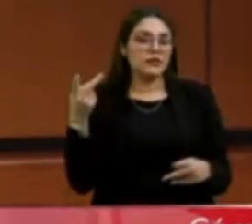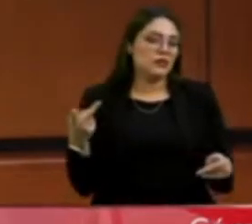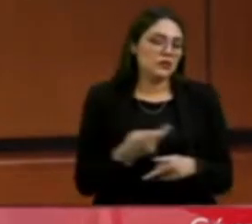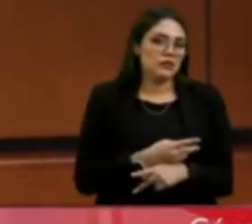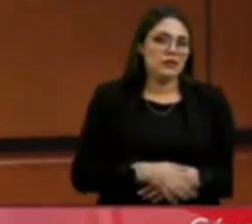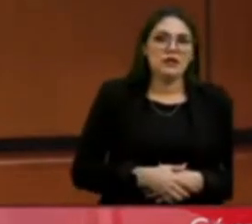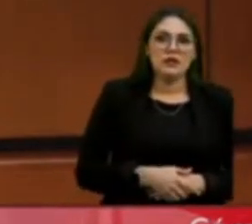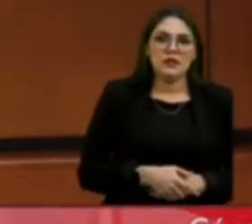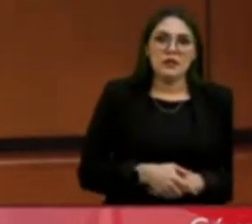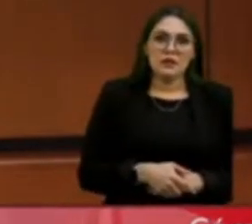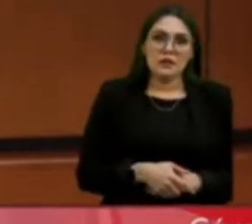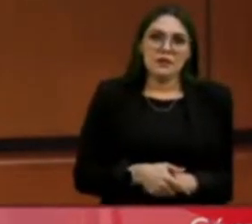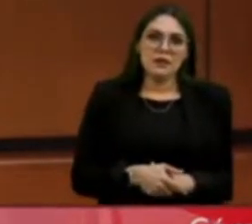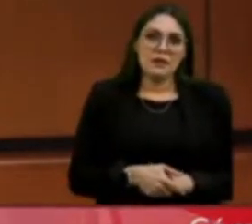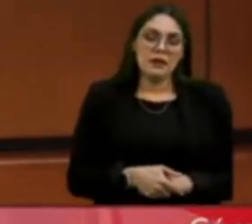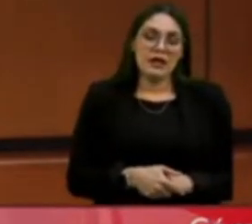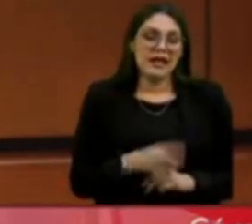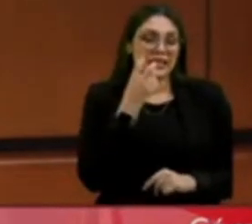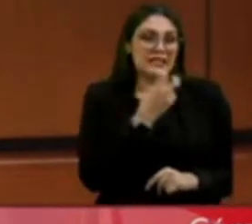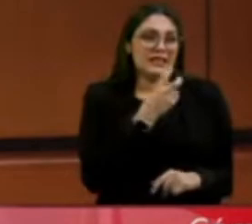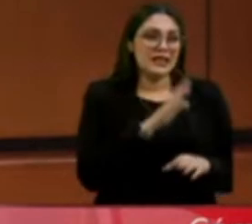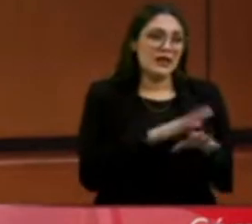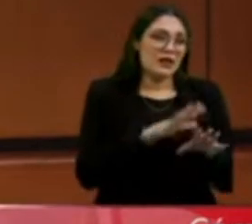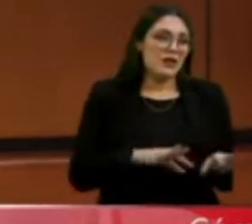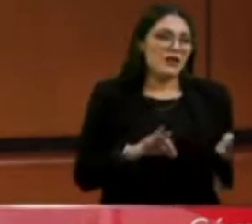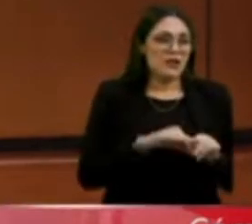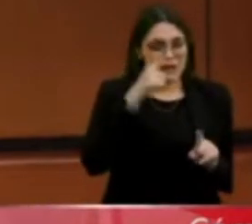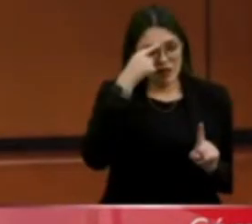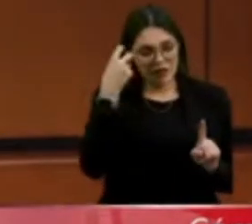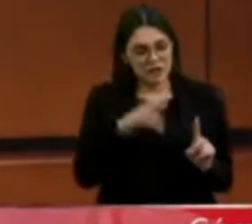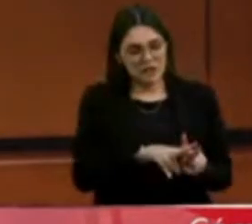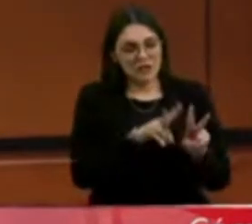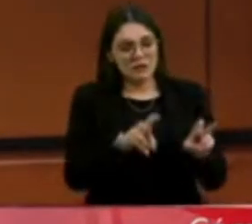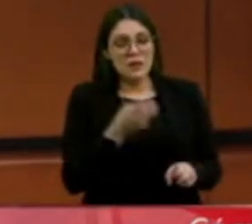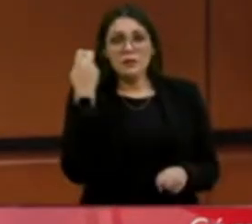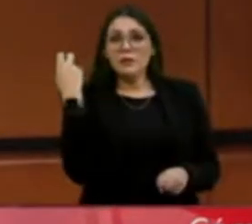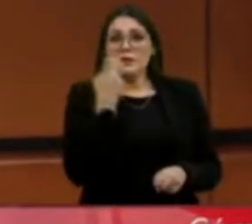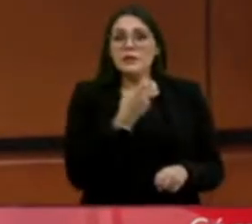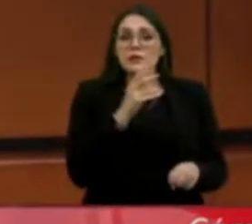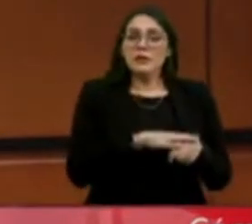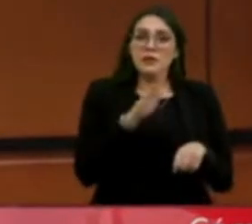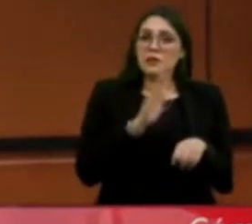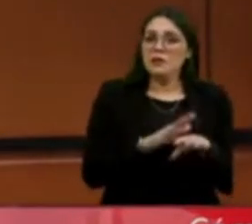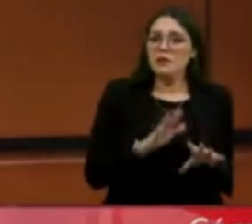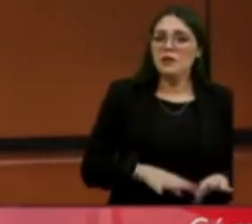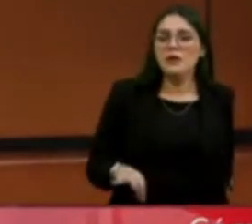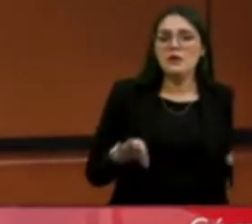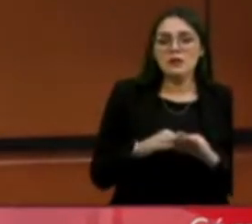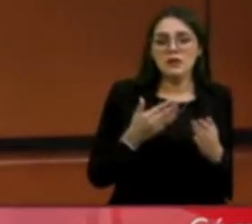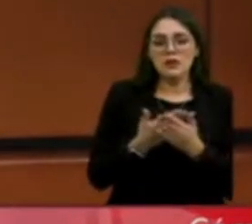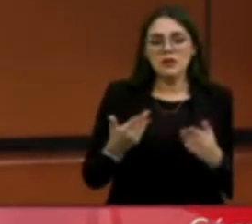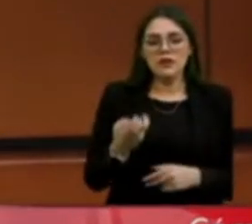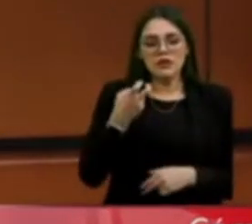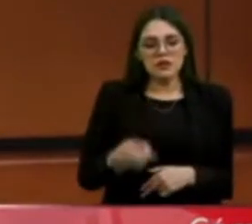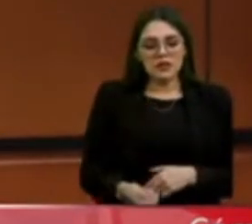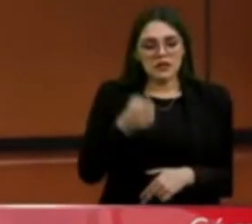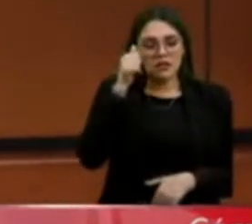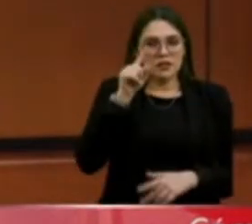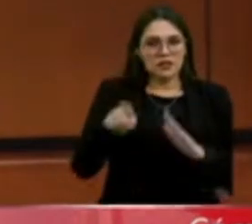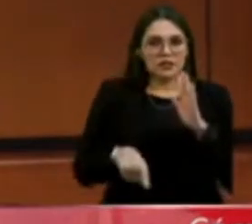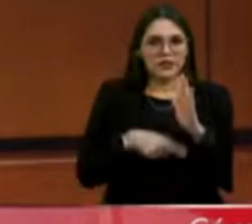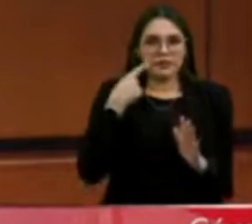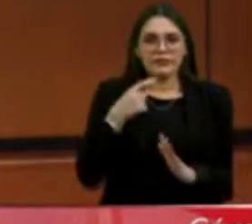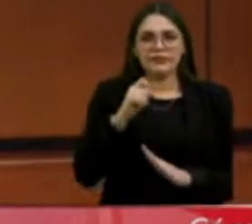es el meollo del asunto. Ese es el corazón de este debate, de que por primera vez el pueblo tendrá